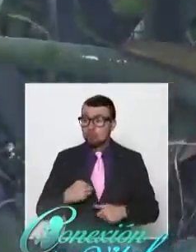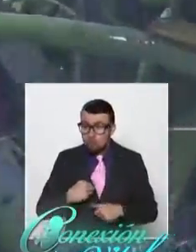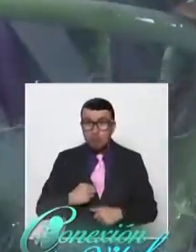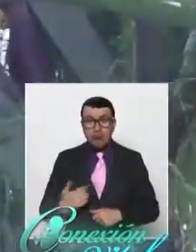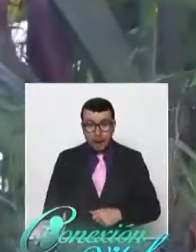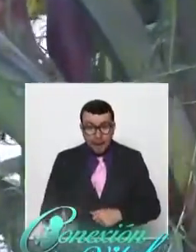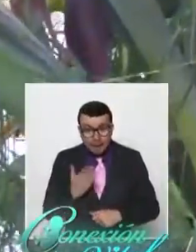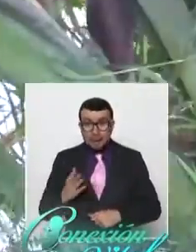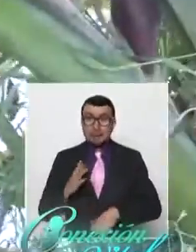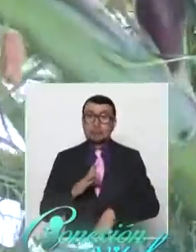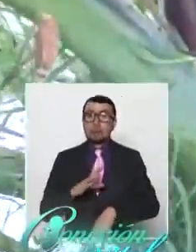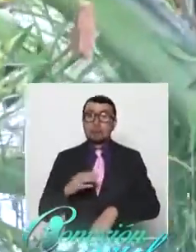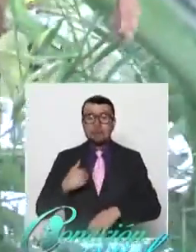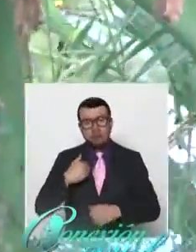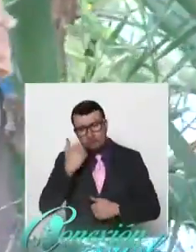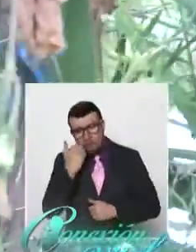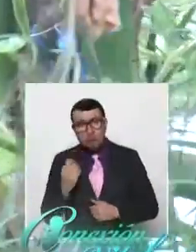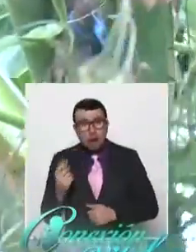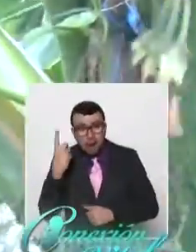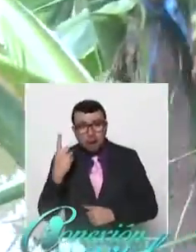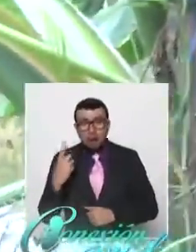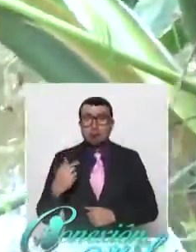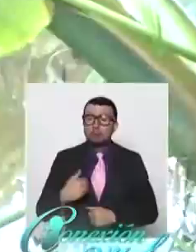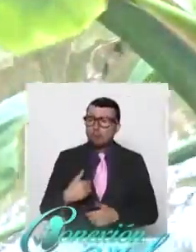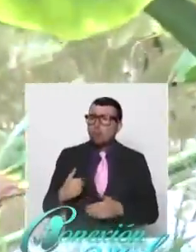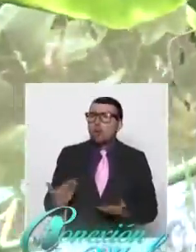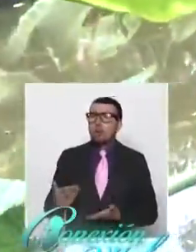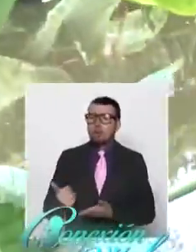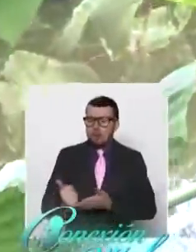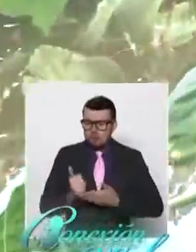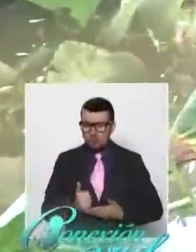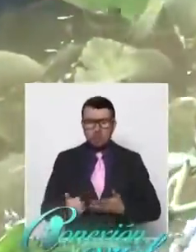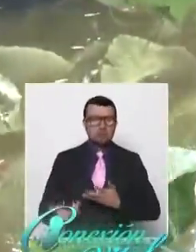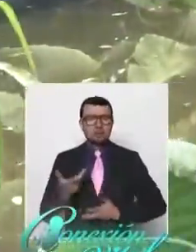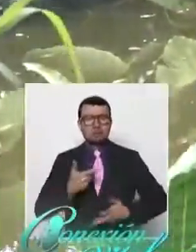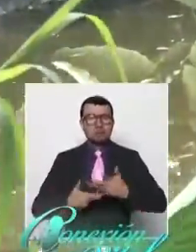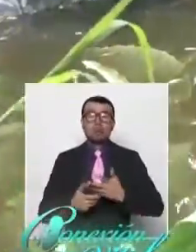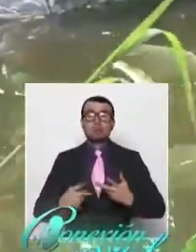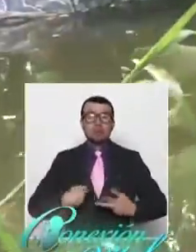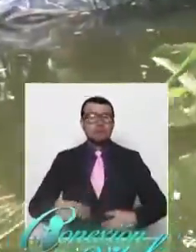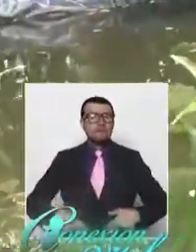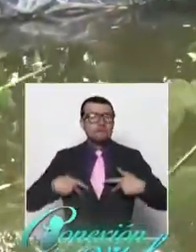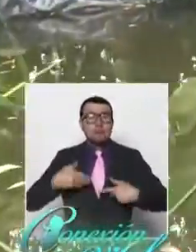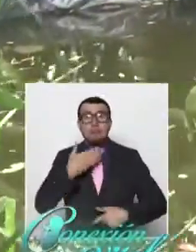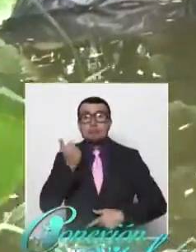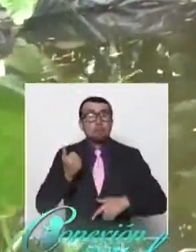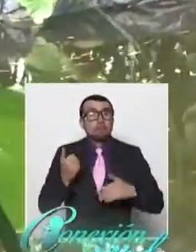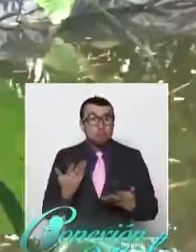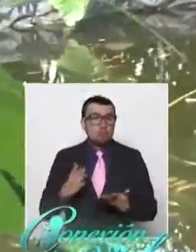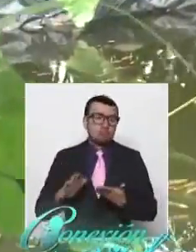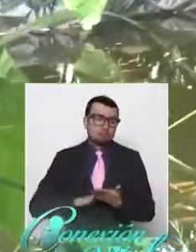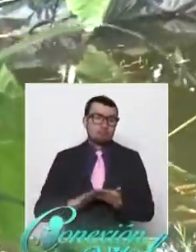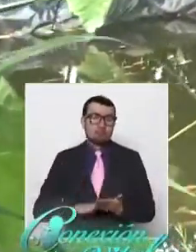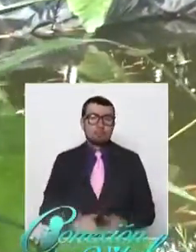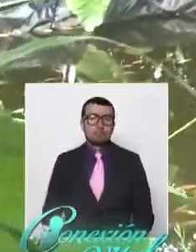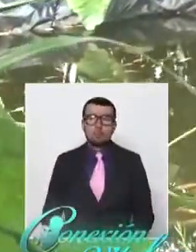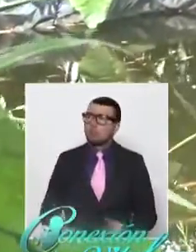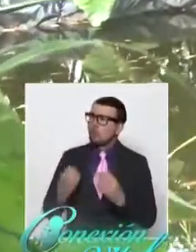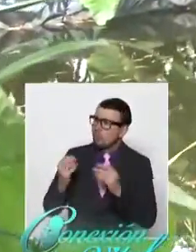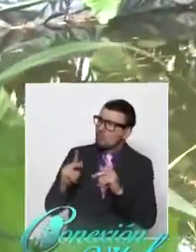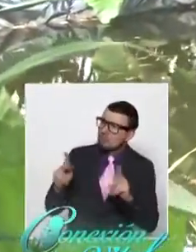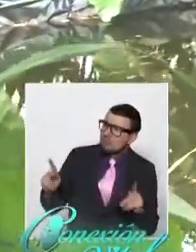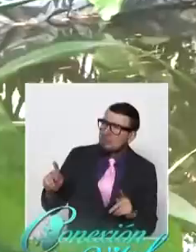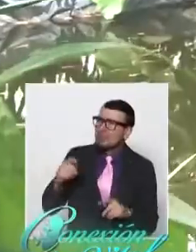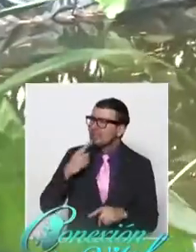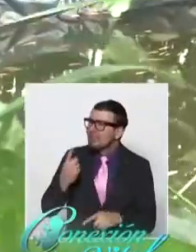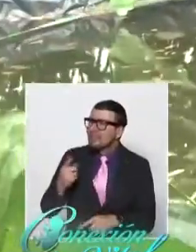paciente me ayudo para rehabilitarme y mejorar mi calidad de vida. Muchas personas se preguntarán, ¿por qué todas estas